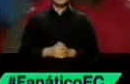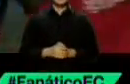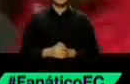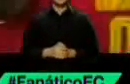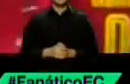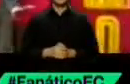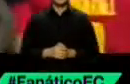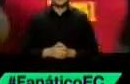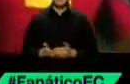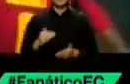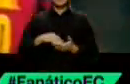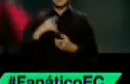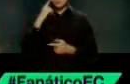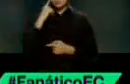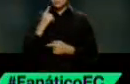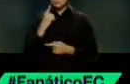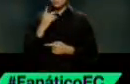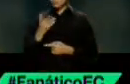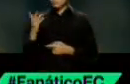Vamos a ver la reiteración